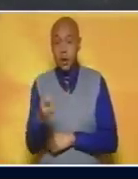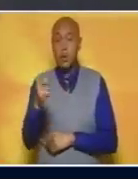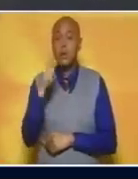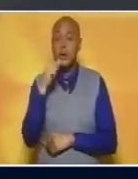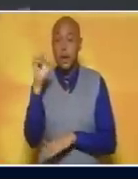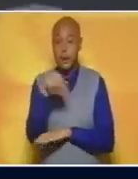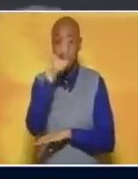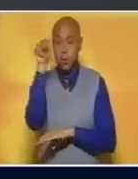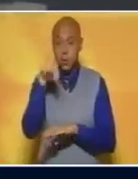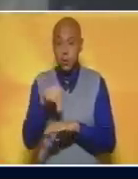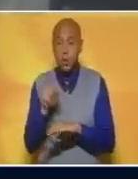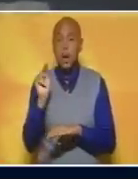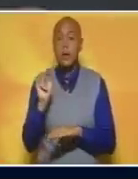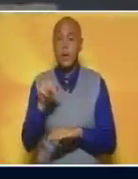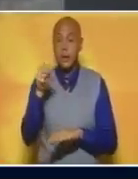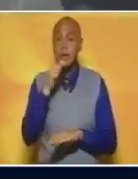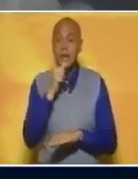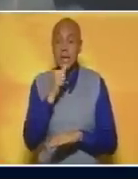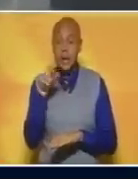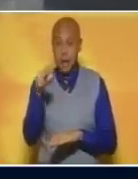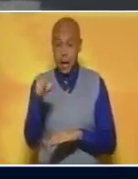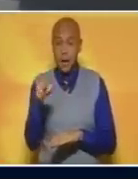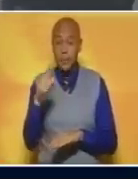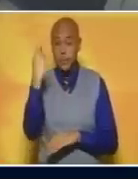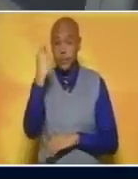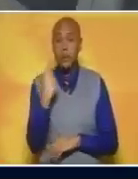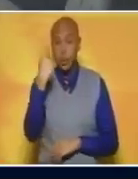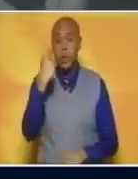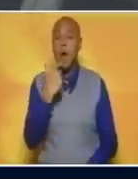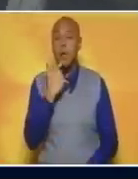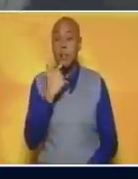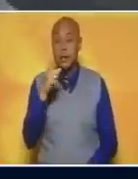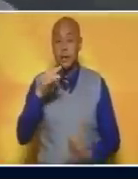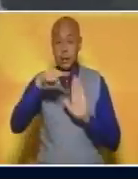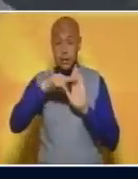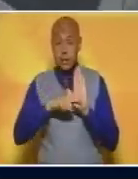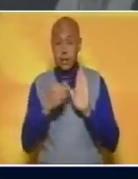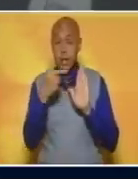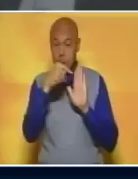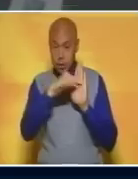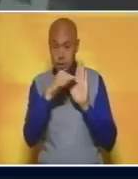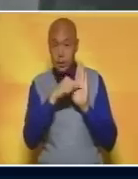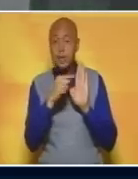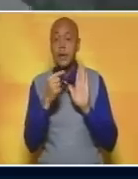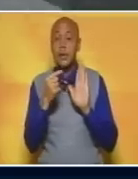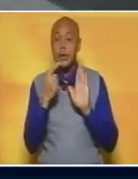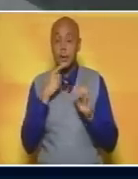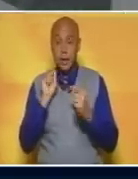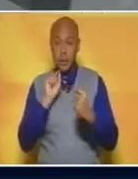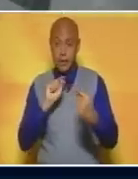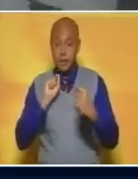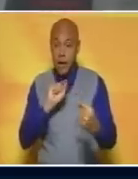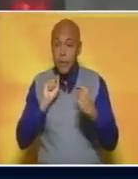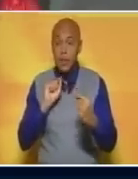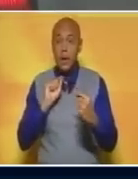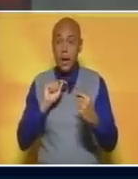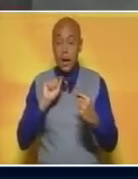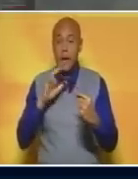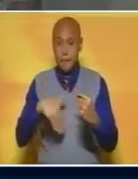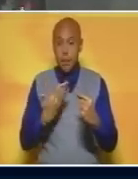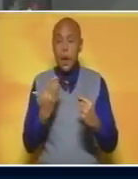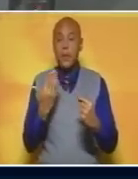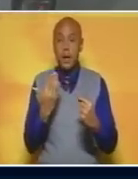la Asamblea Nacional. Señalan los diputados que, de acuerdo al reglamento interior y de debates, pueden